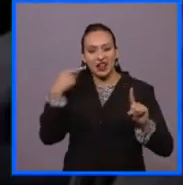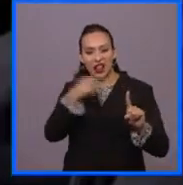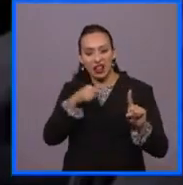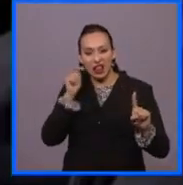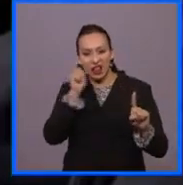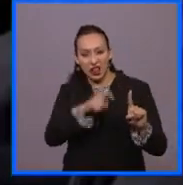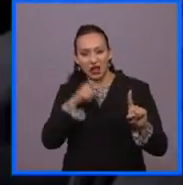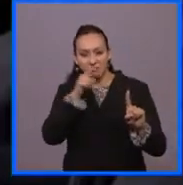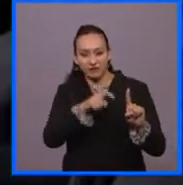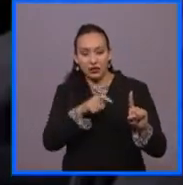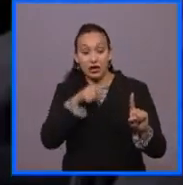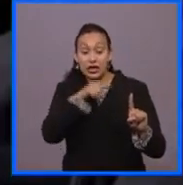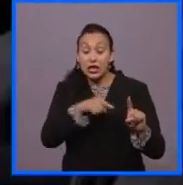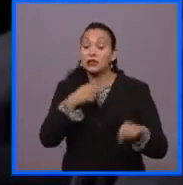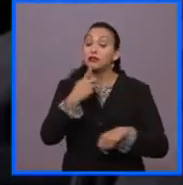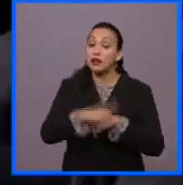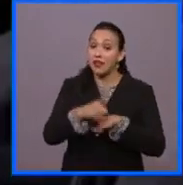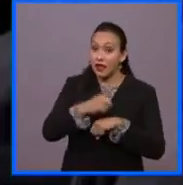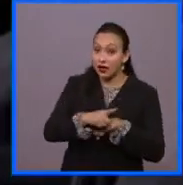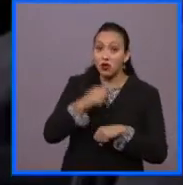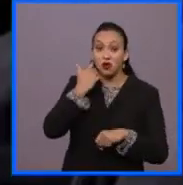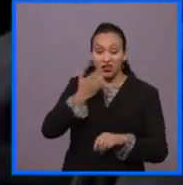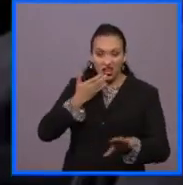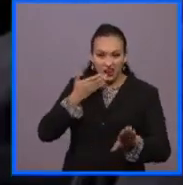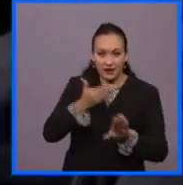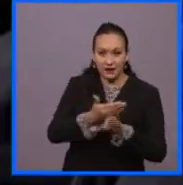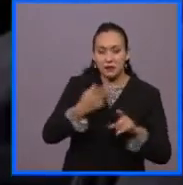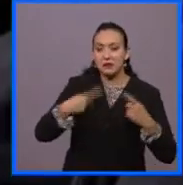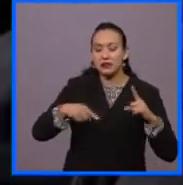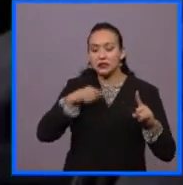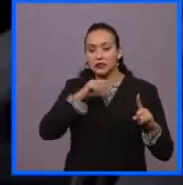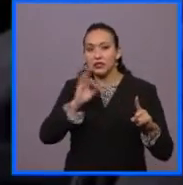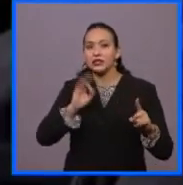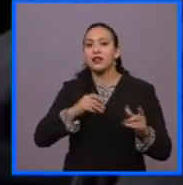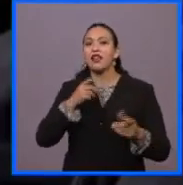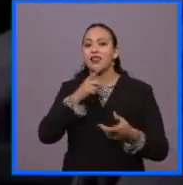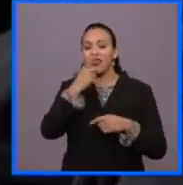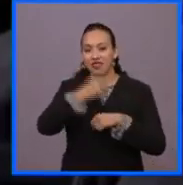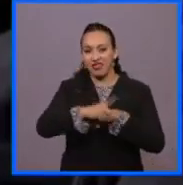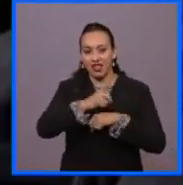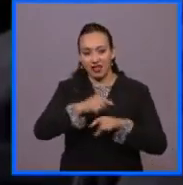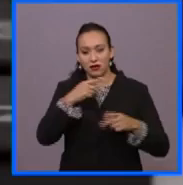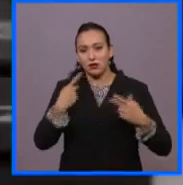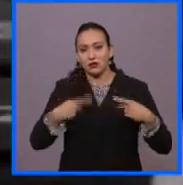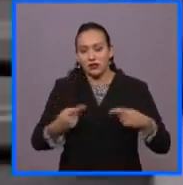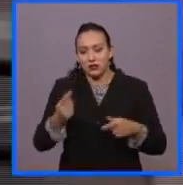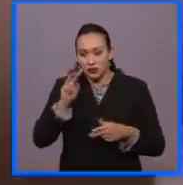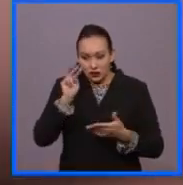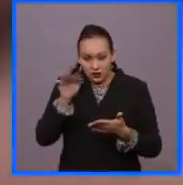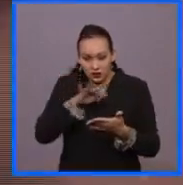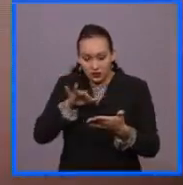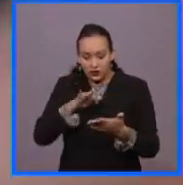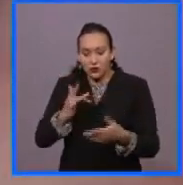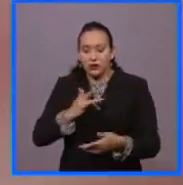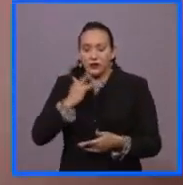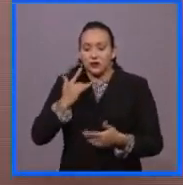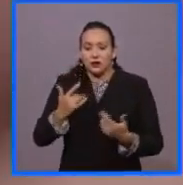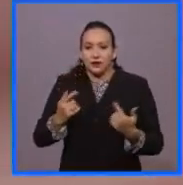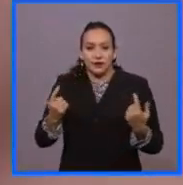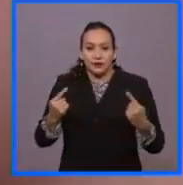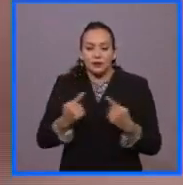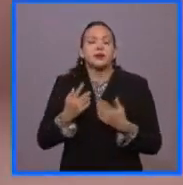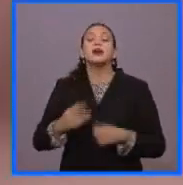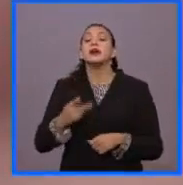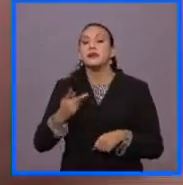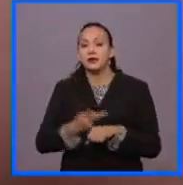necesaria para causarle un daño o menoscabo en su integridad física o emocional. Redacción que ante su falta